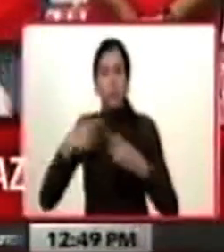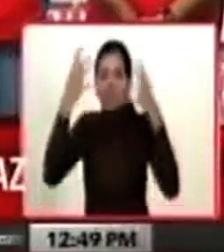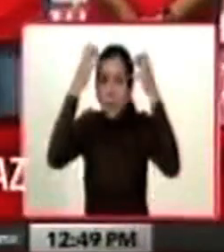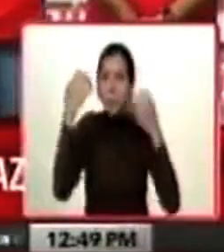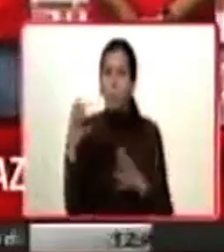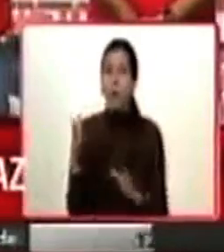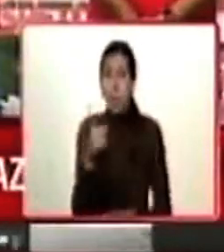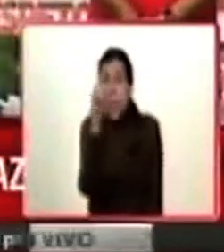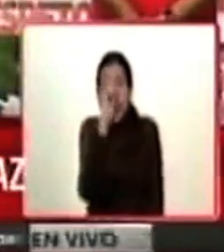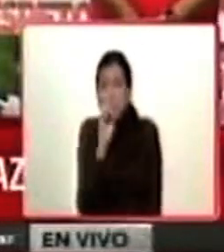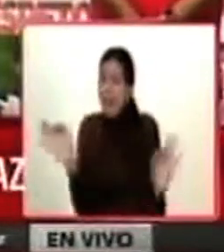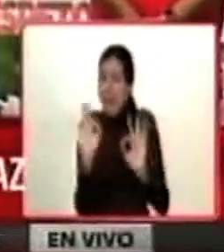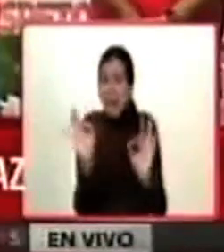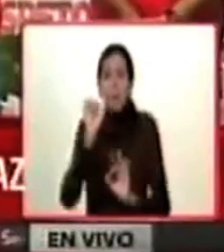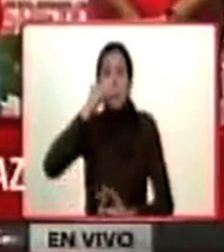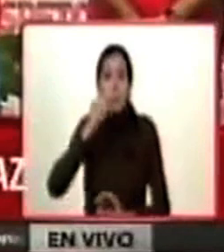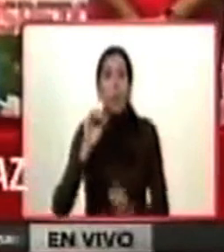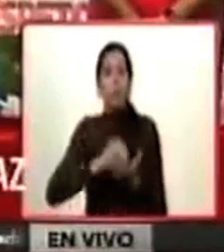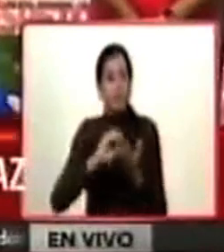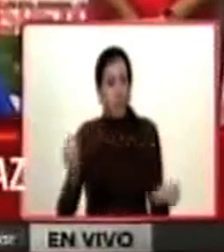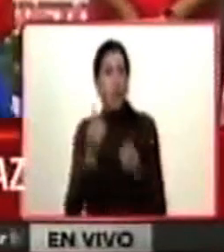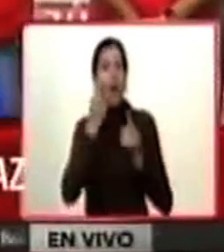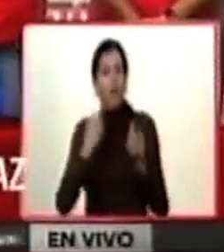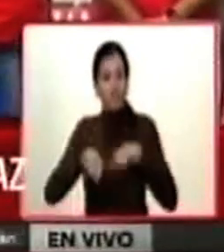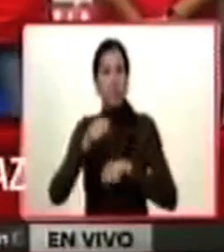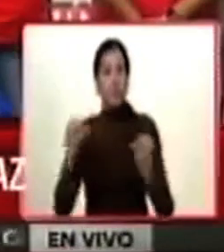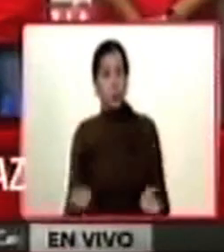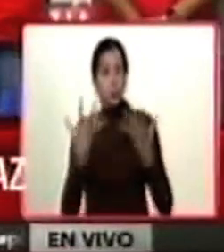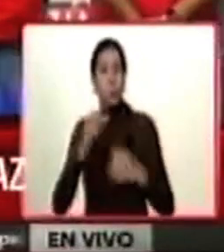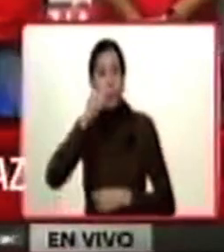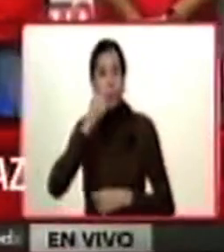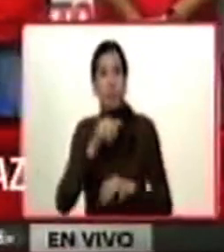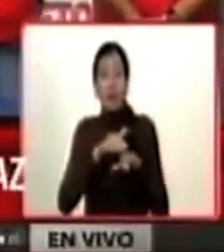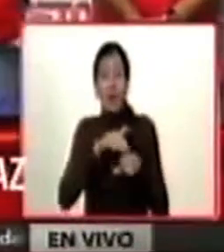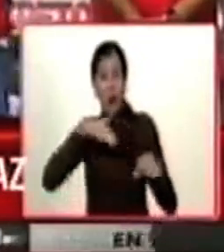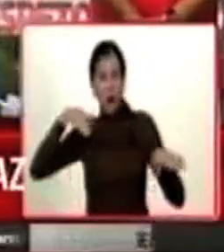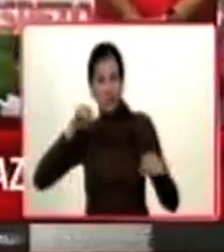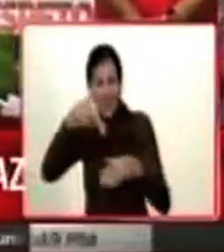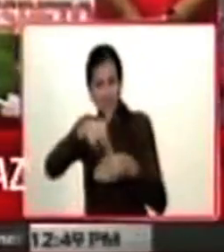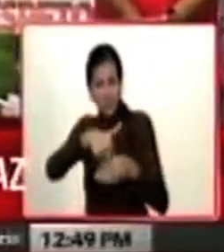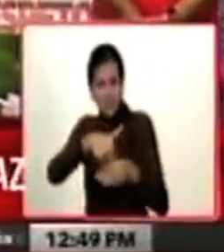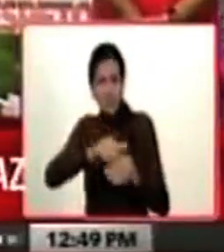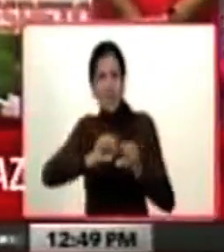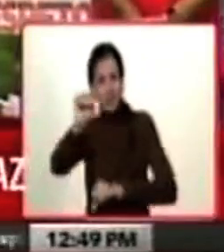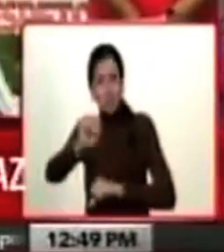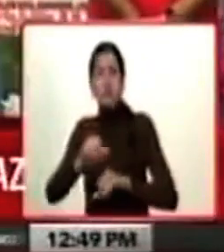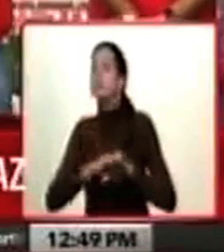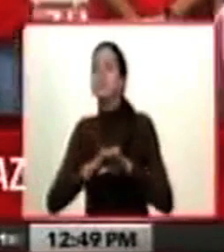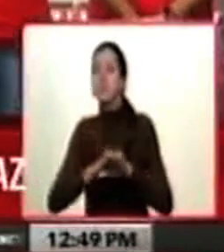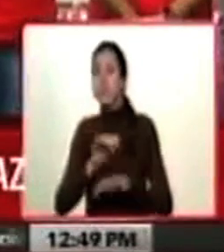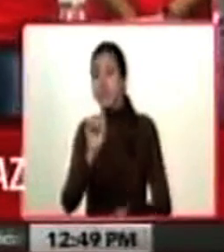que no conseguían pollo y apareció el pollo. En las colas de gasolina, en San Cristóbal o en San Antonio o en